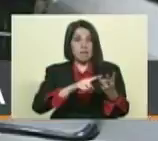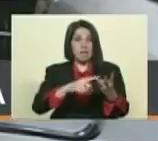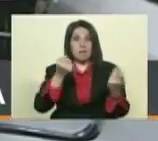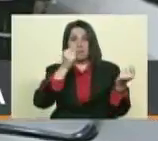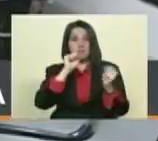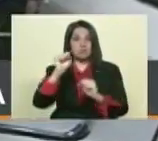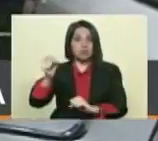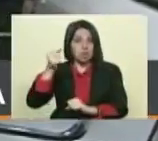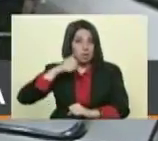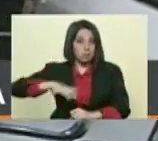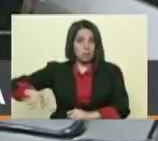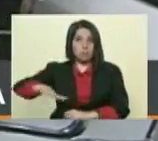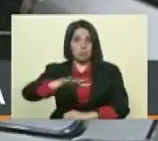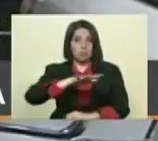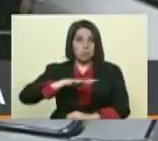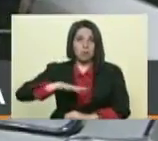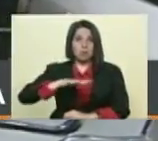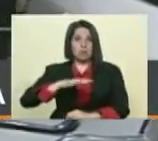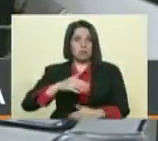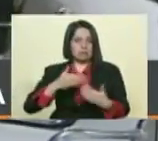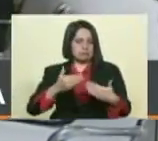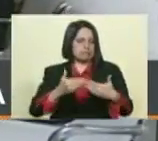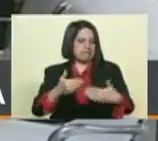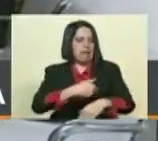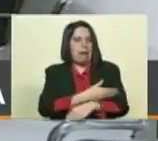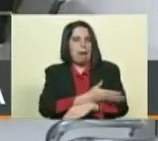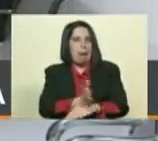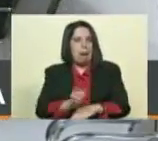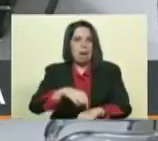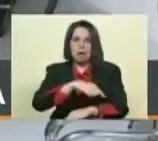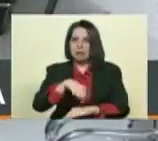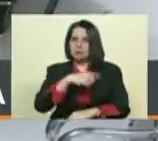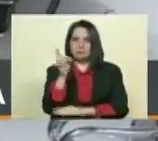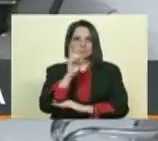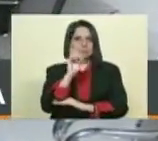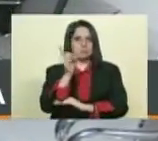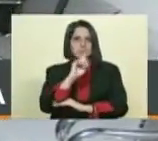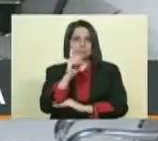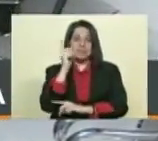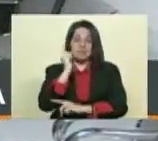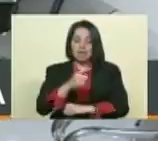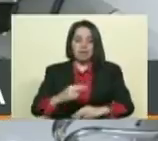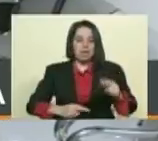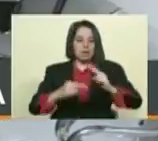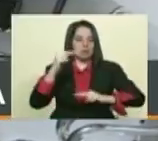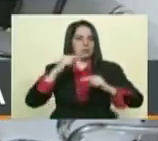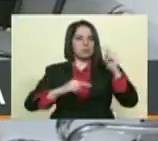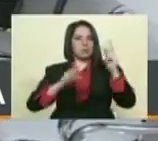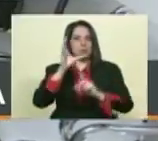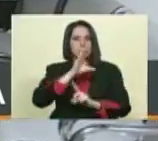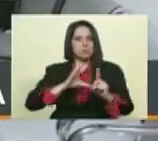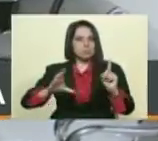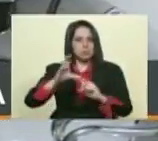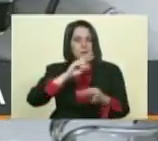defensoría, para que no haya ningún tipo de retraso procesal y además para construir una cultura de la paz. Esto está sumado,